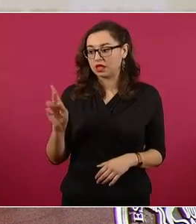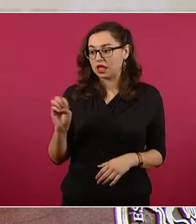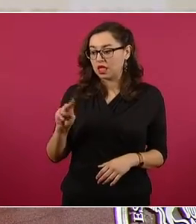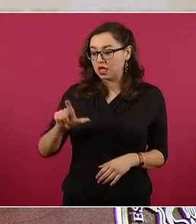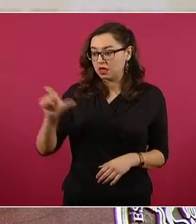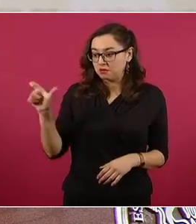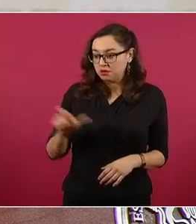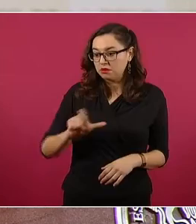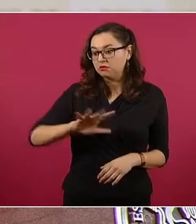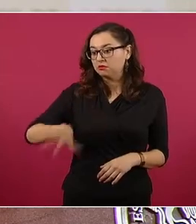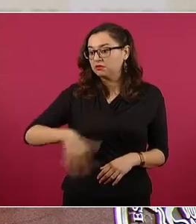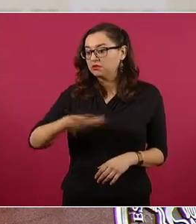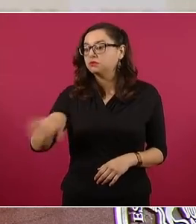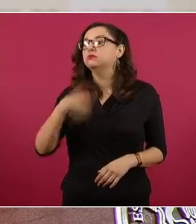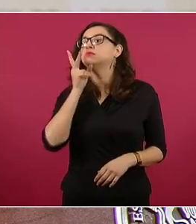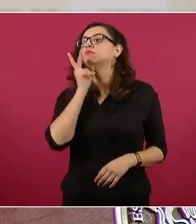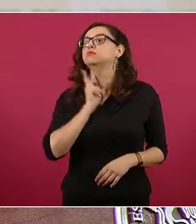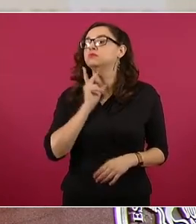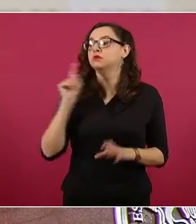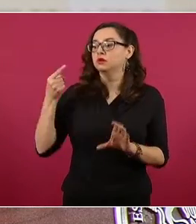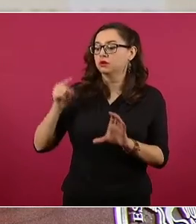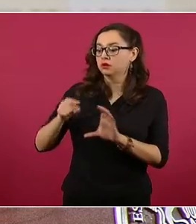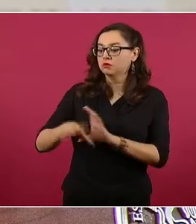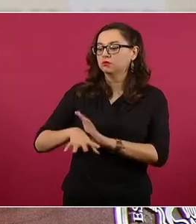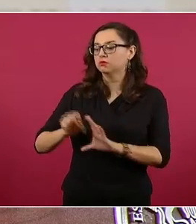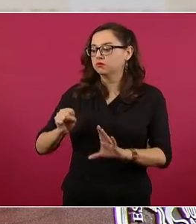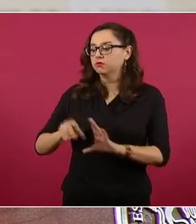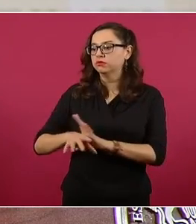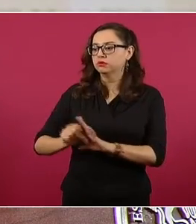explorar y